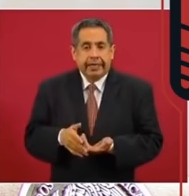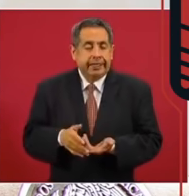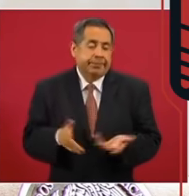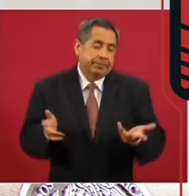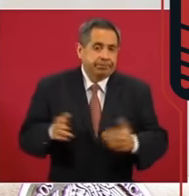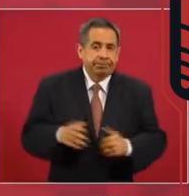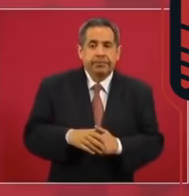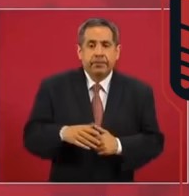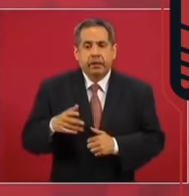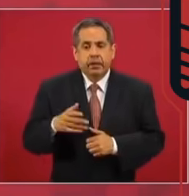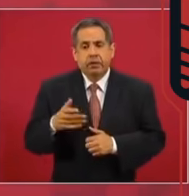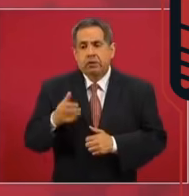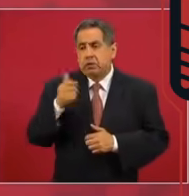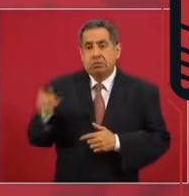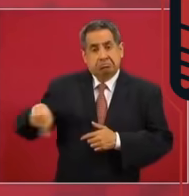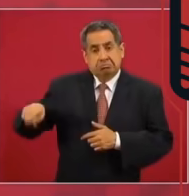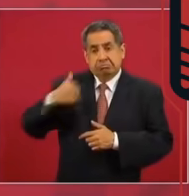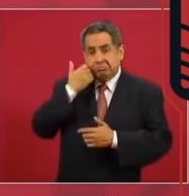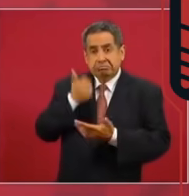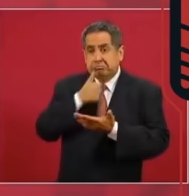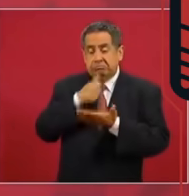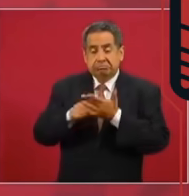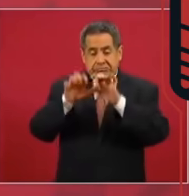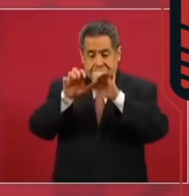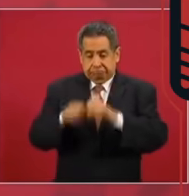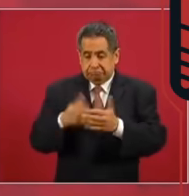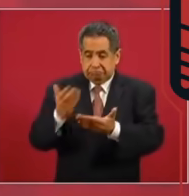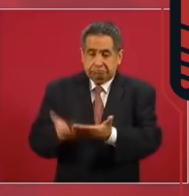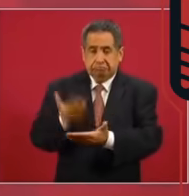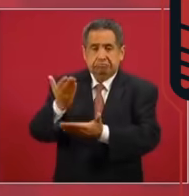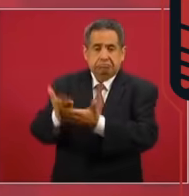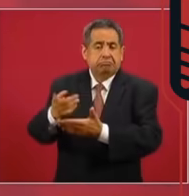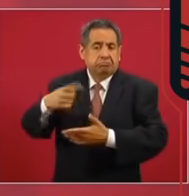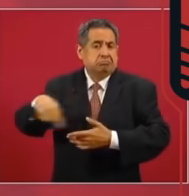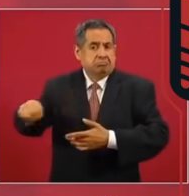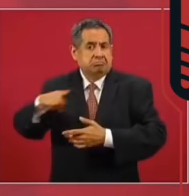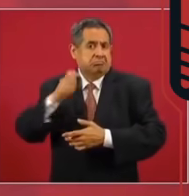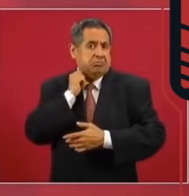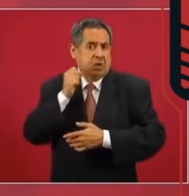solicitando que se haga esa iniciativa, yo estaría de acuerdo